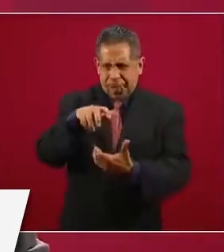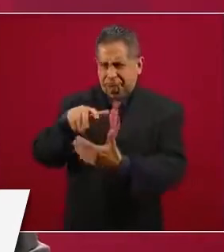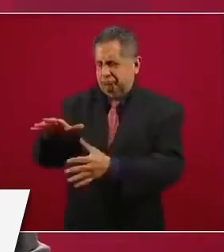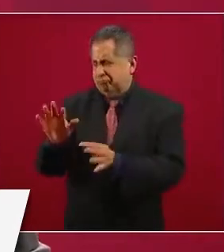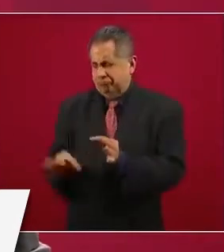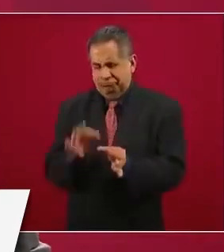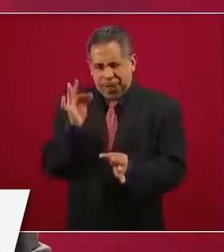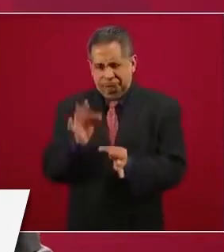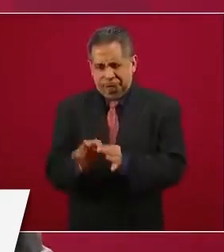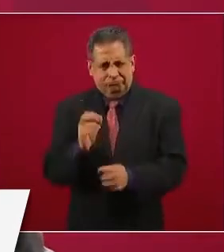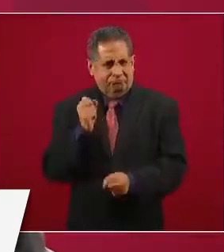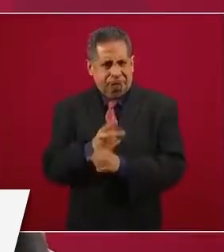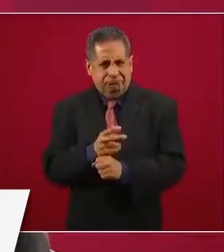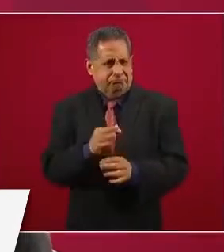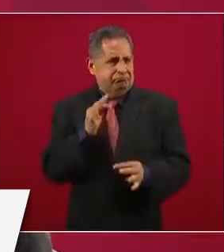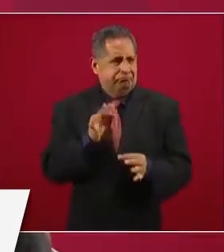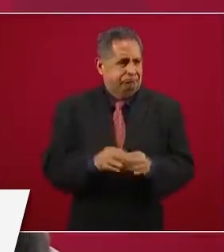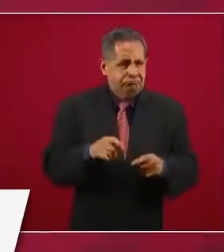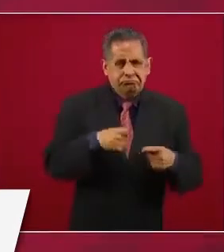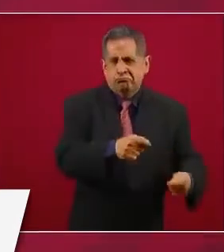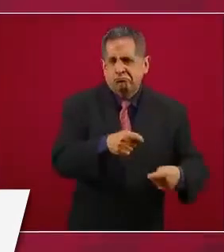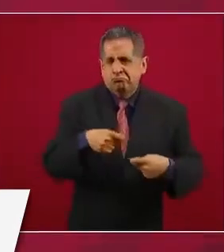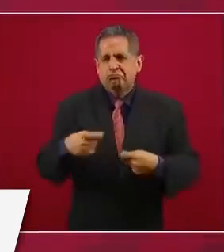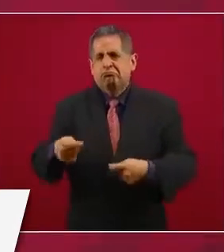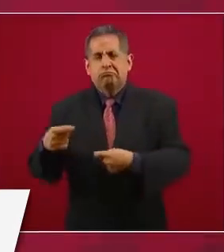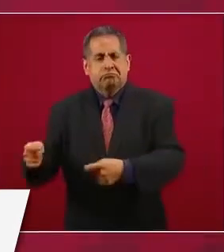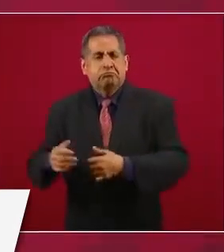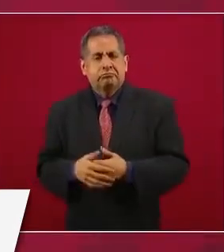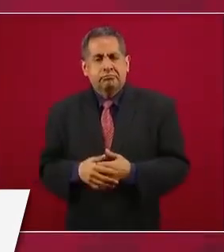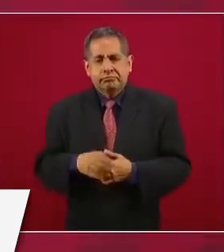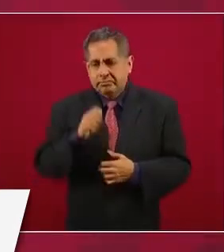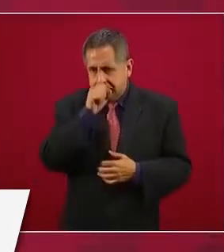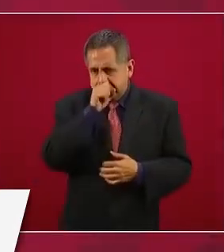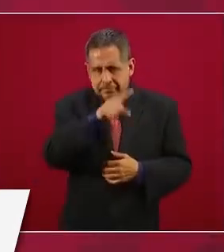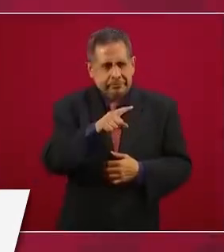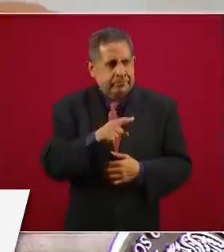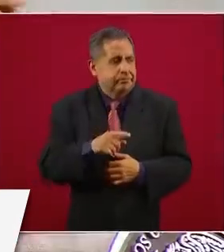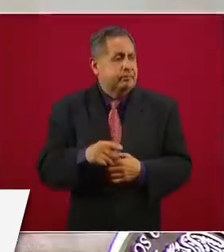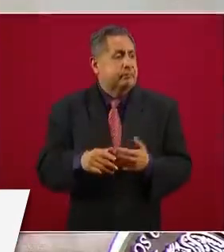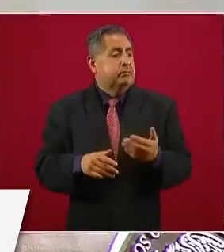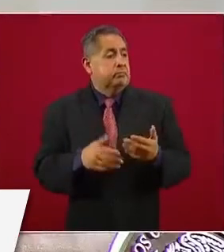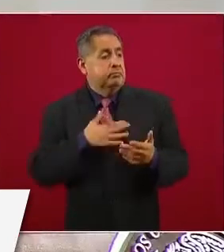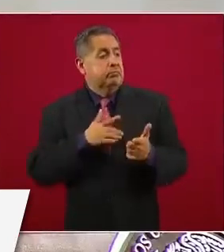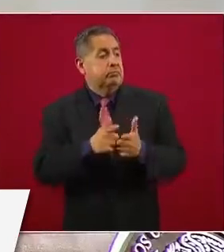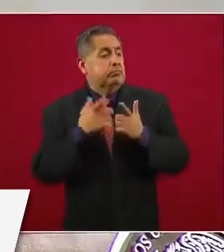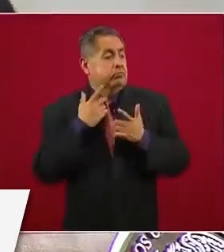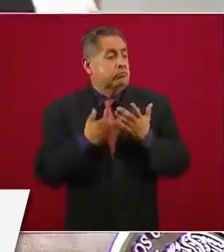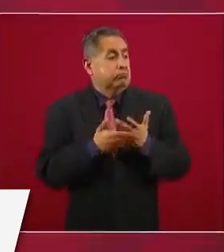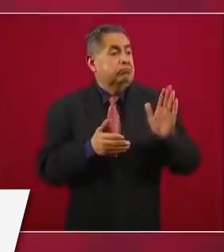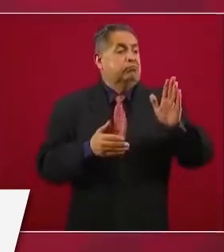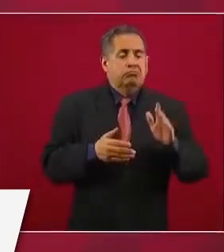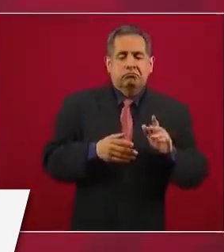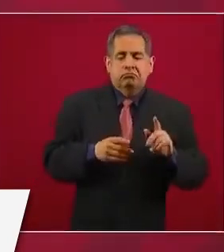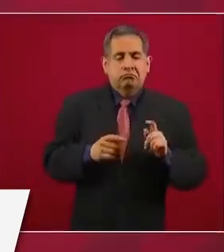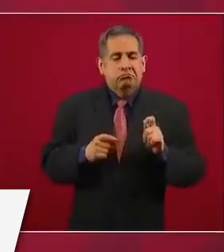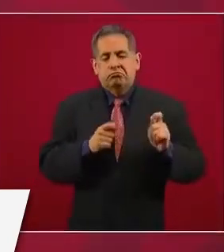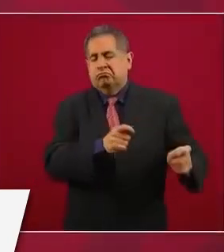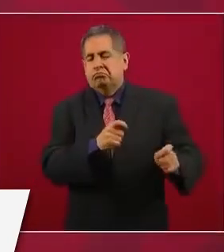puntualmente y buscamos ayudar y no somos sectarios, no porque gobierna